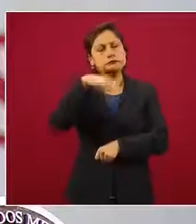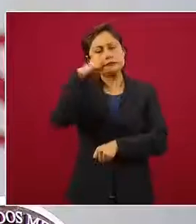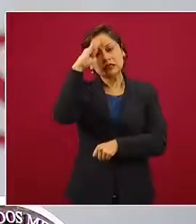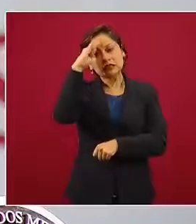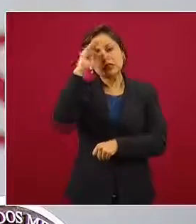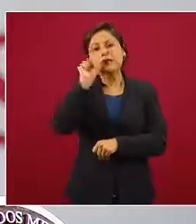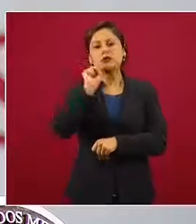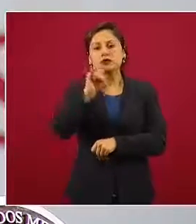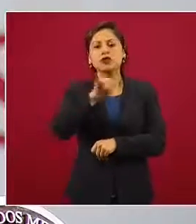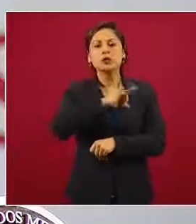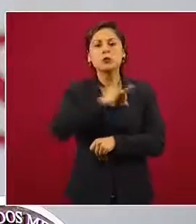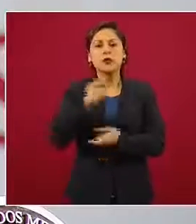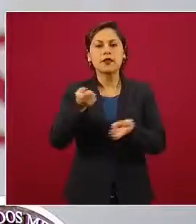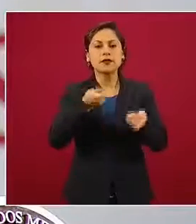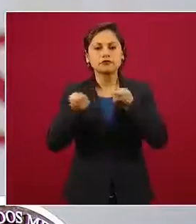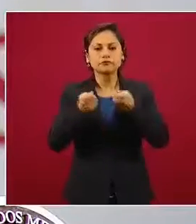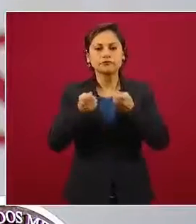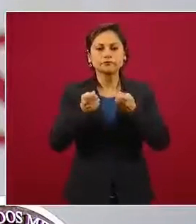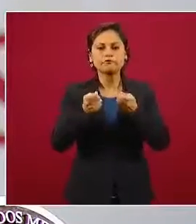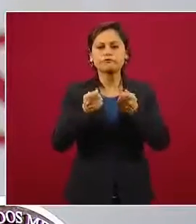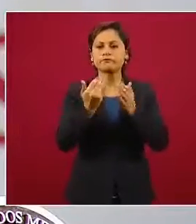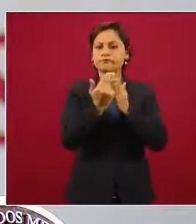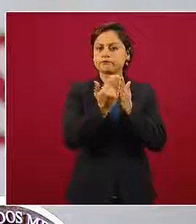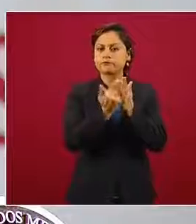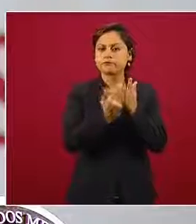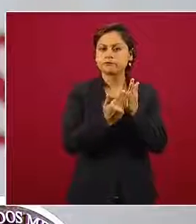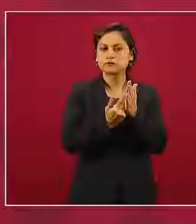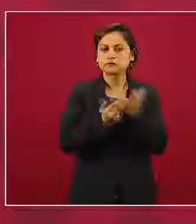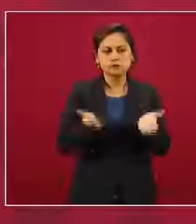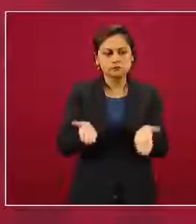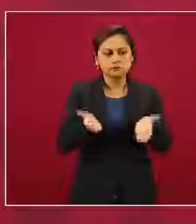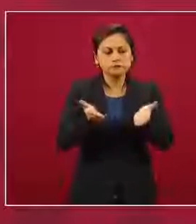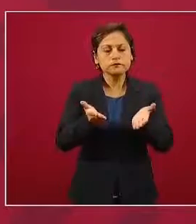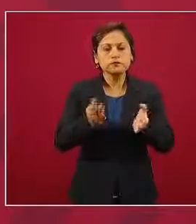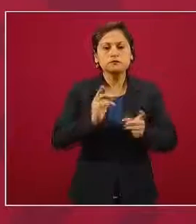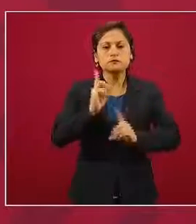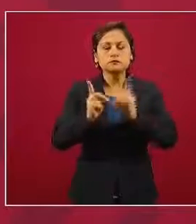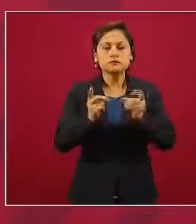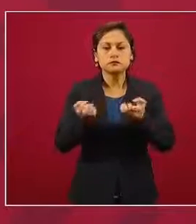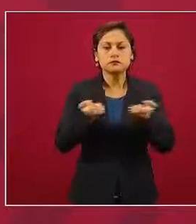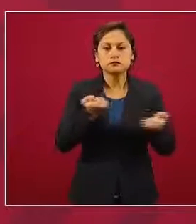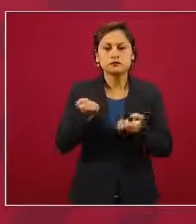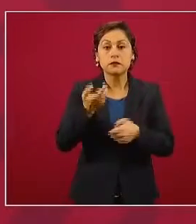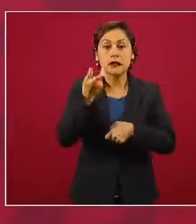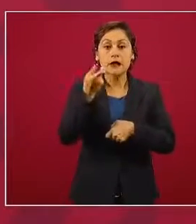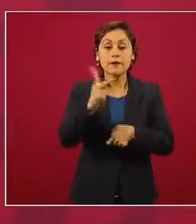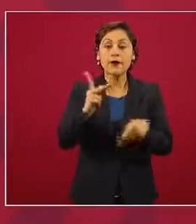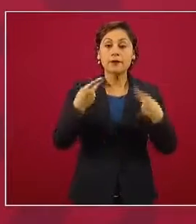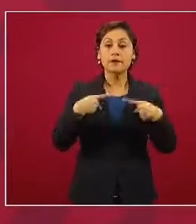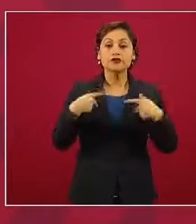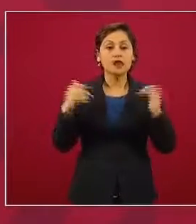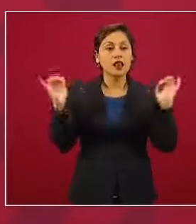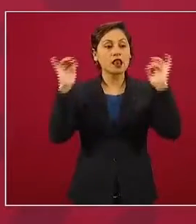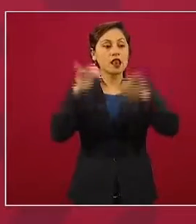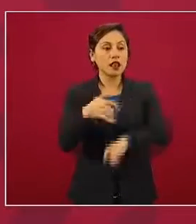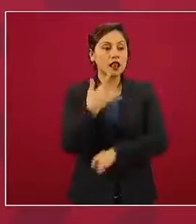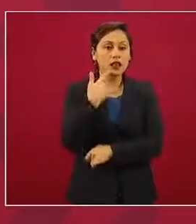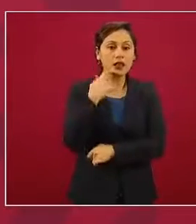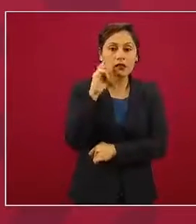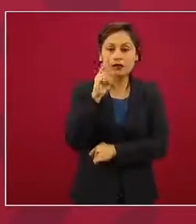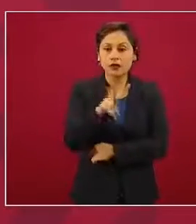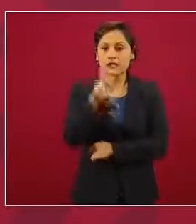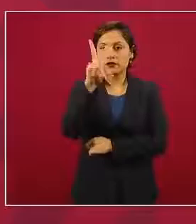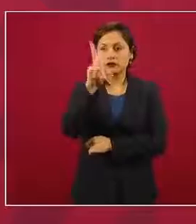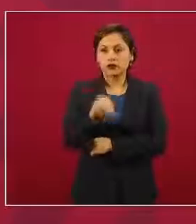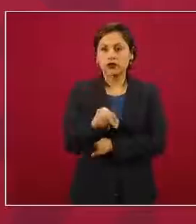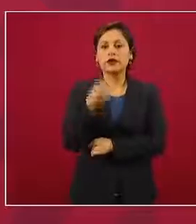si no se permite que haya público. Aquí estamos hablando de una actividad en términos sanitarios de alto peligro de